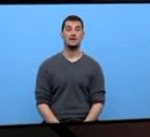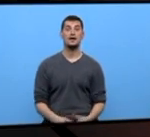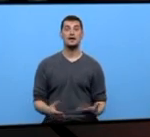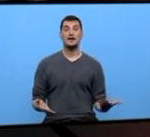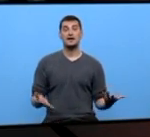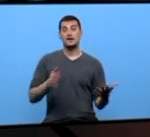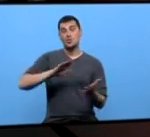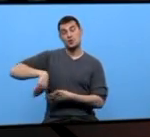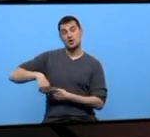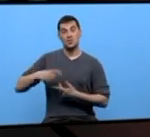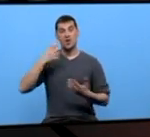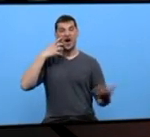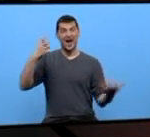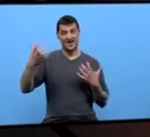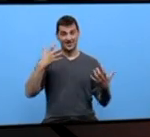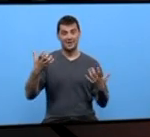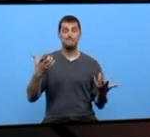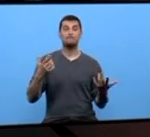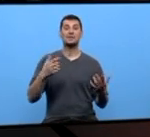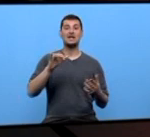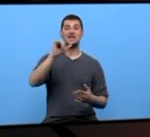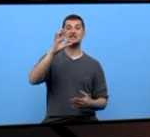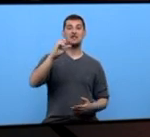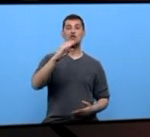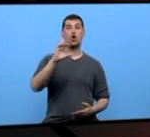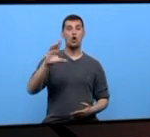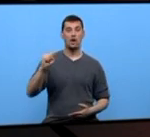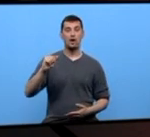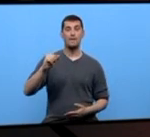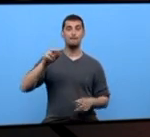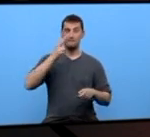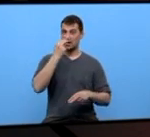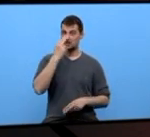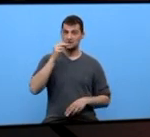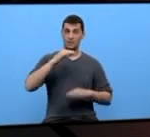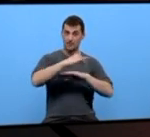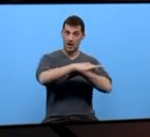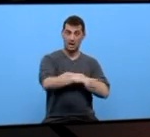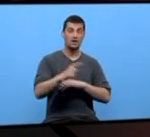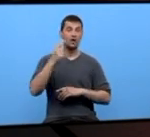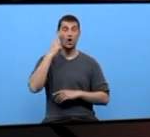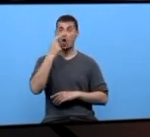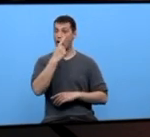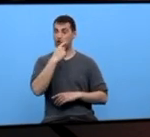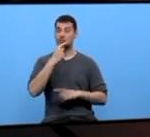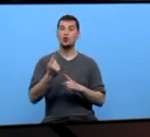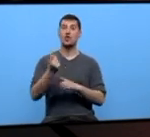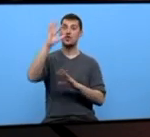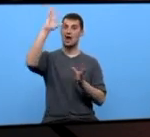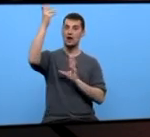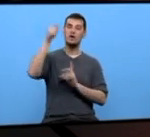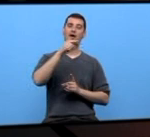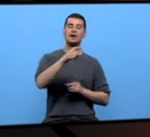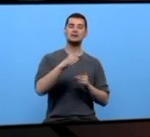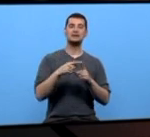E con arte chegamos ao final do programa. A actuación Isidora Pes no Mar e Johans Ollos no Ceo pechou os actos da segunda